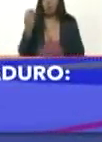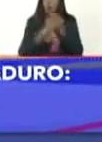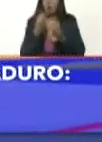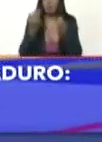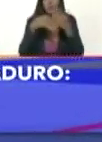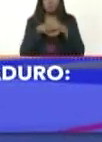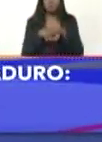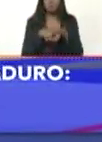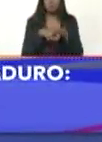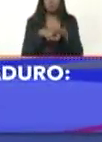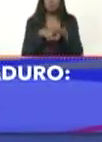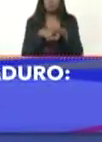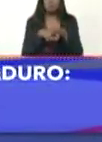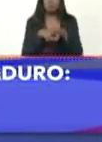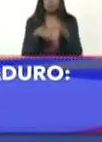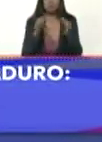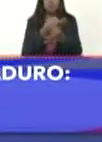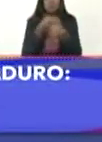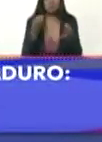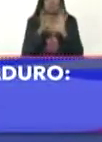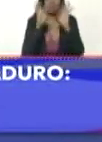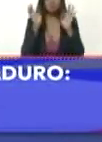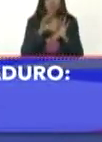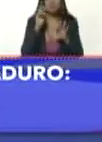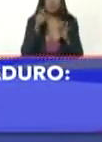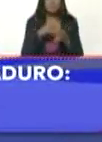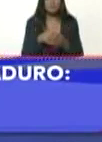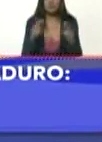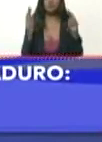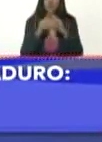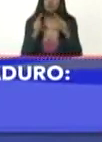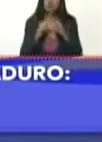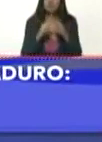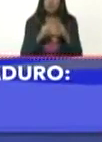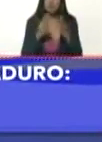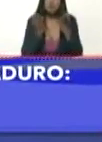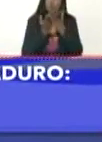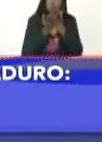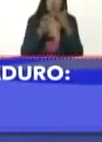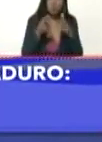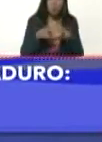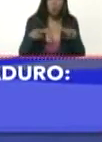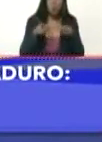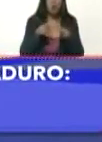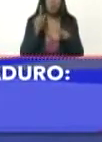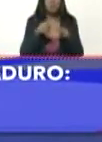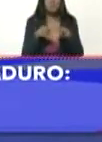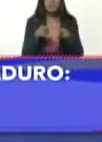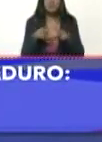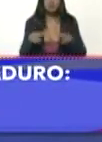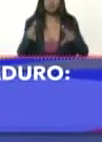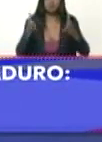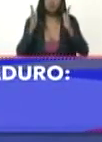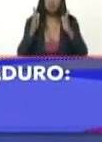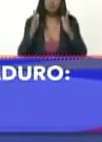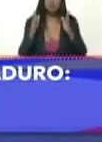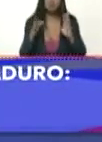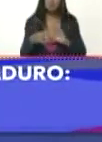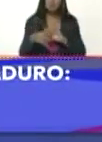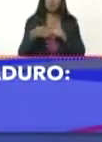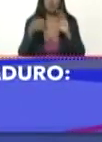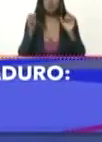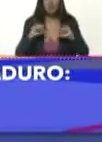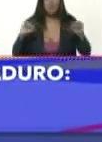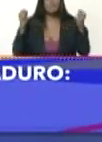manera magistral la teoría, el conocimiento, el estudio del aula, de la academia, con la